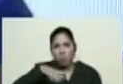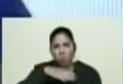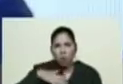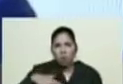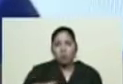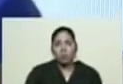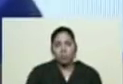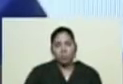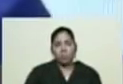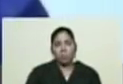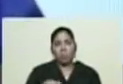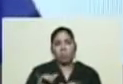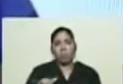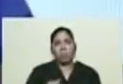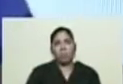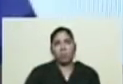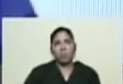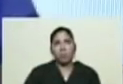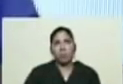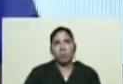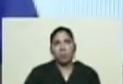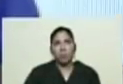histórico.